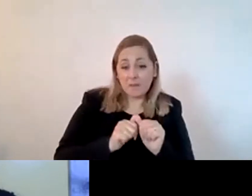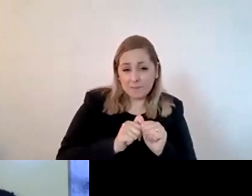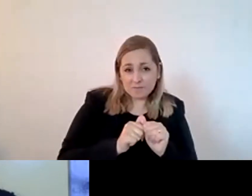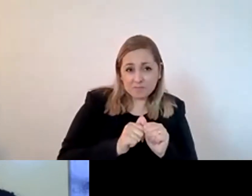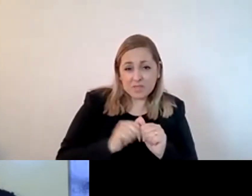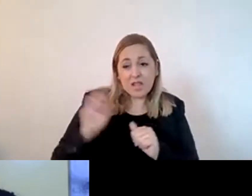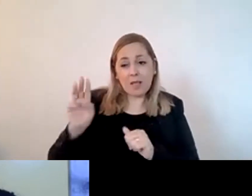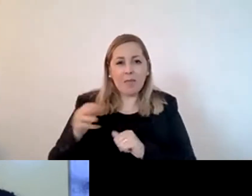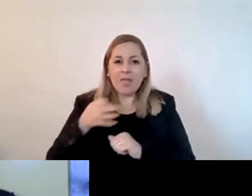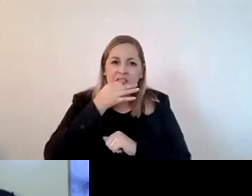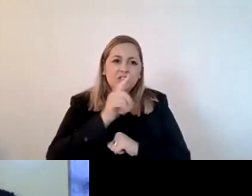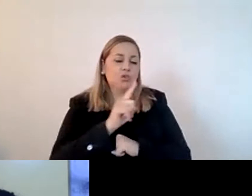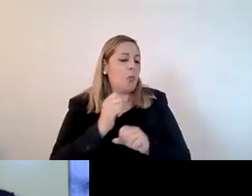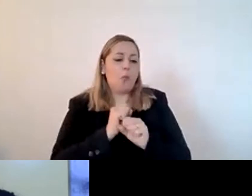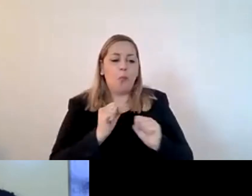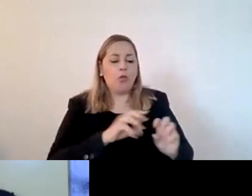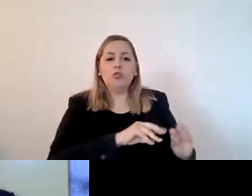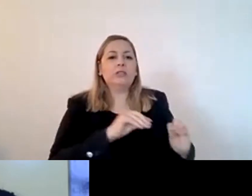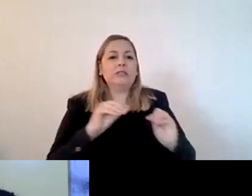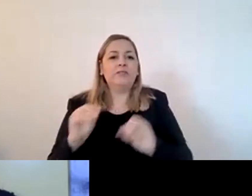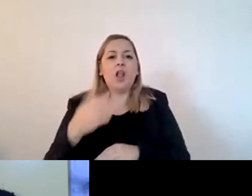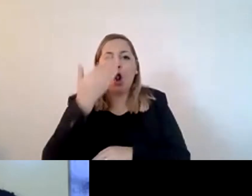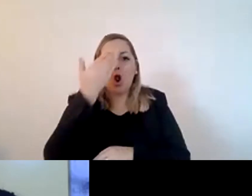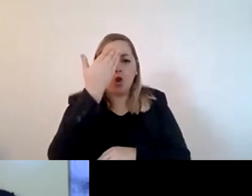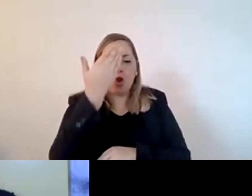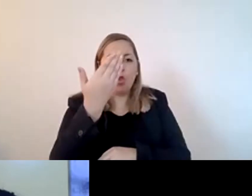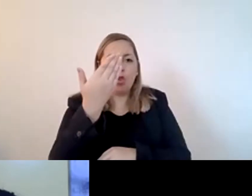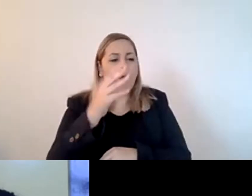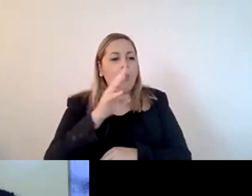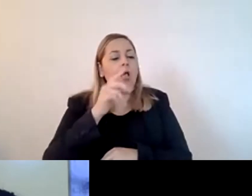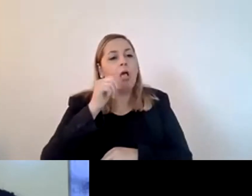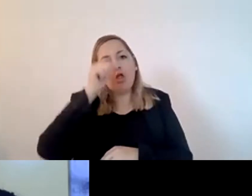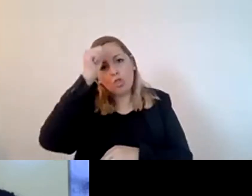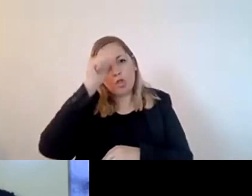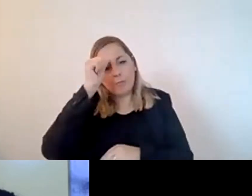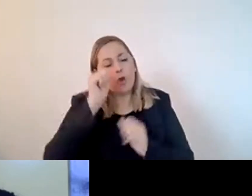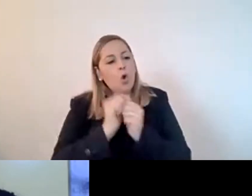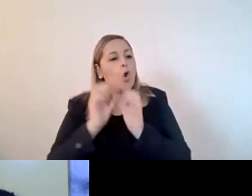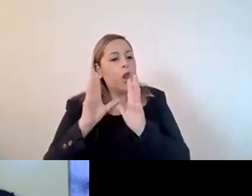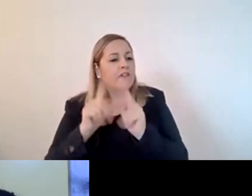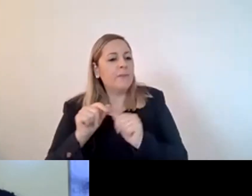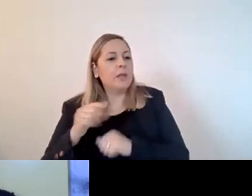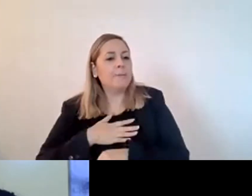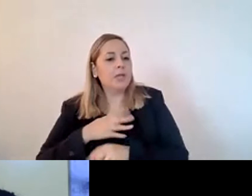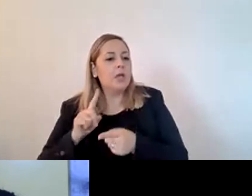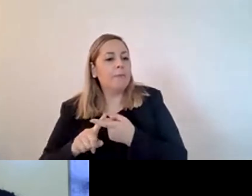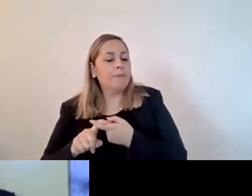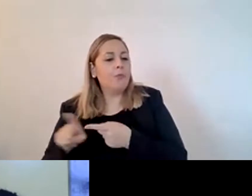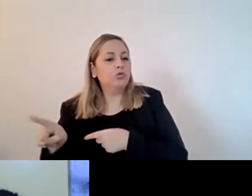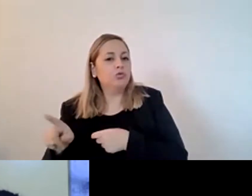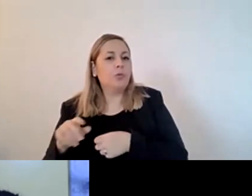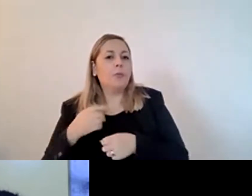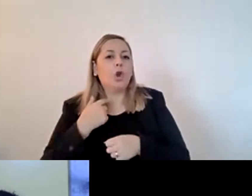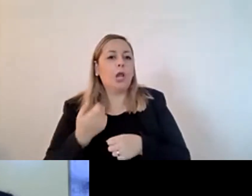la mamá dice yo no lo puedo llevar el día domingo con los parientes de mi marido porque se